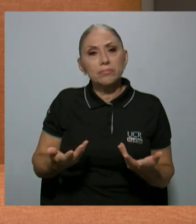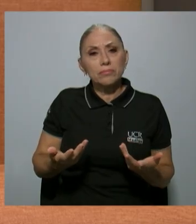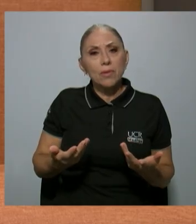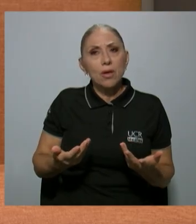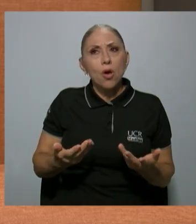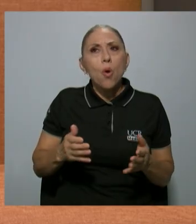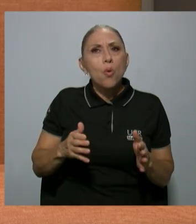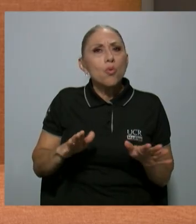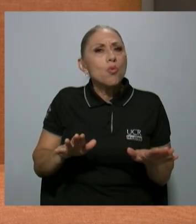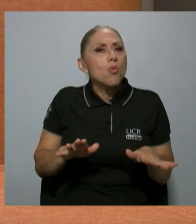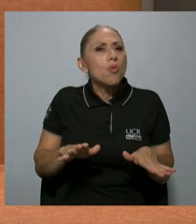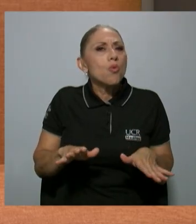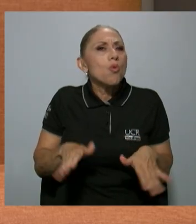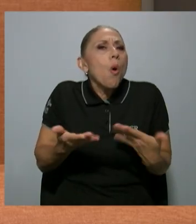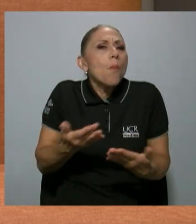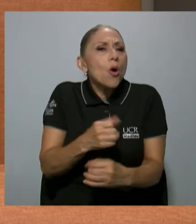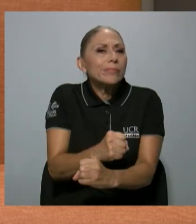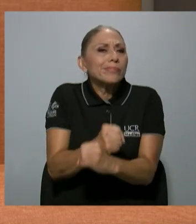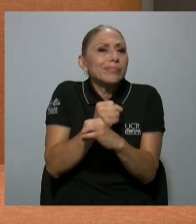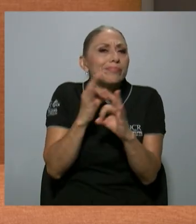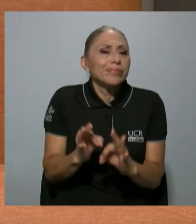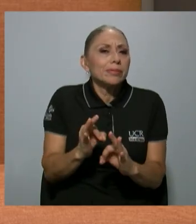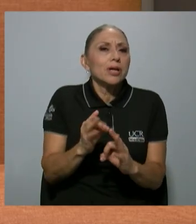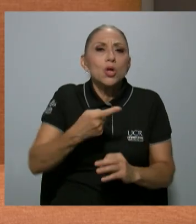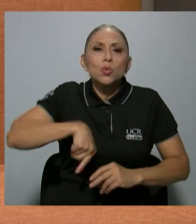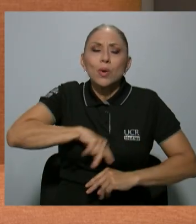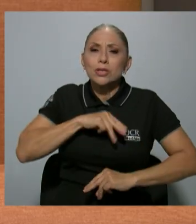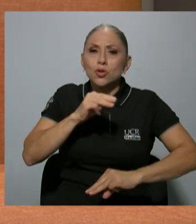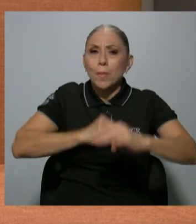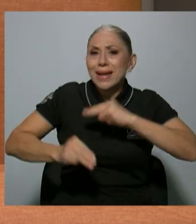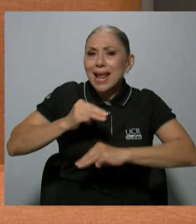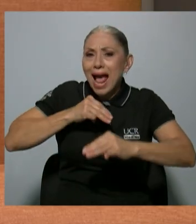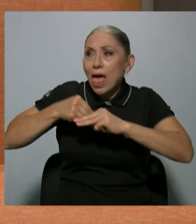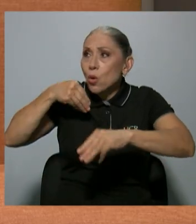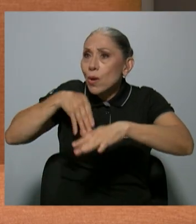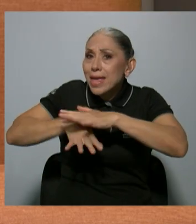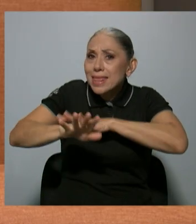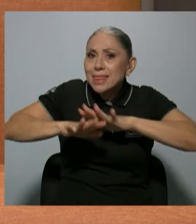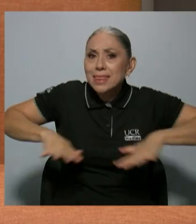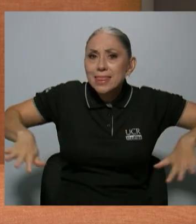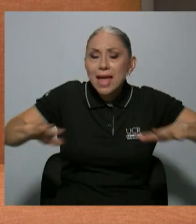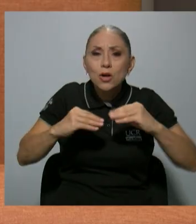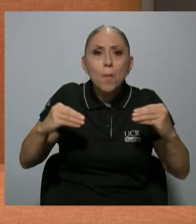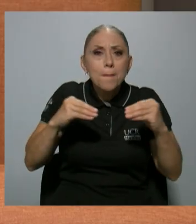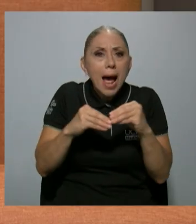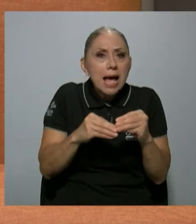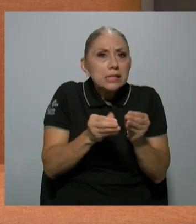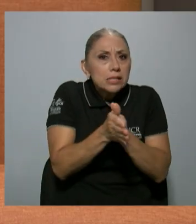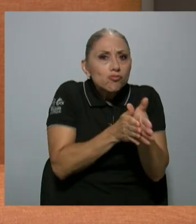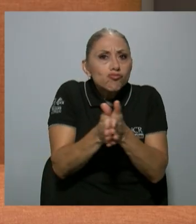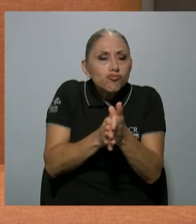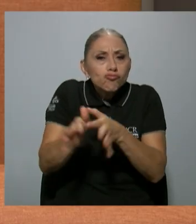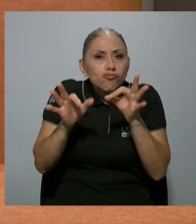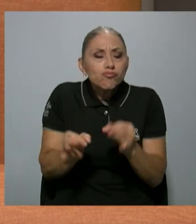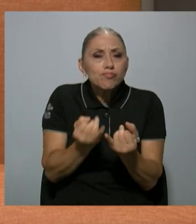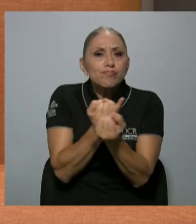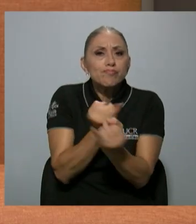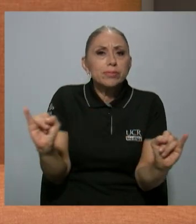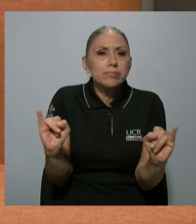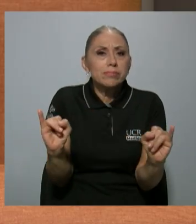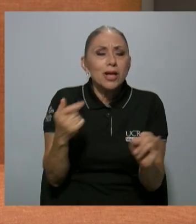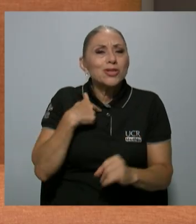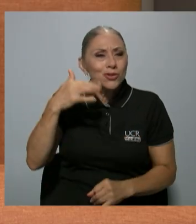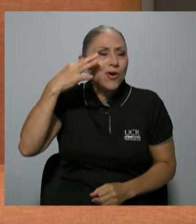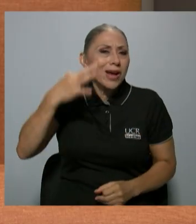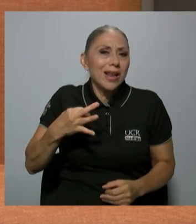cómo garantizar que nuestro mercado interno sea mucho más eficiente, mucho más autónomo. Yo creo que a la